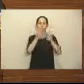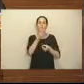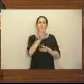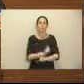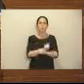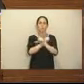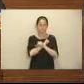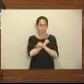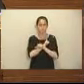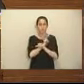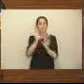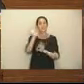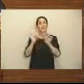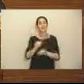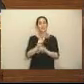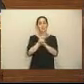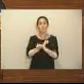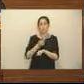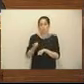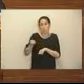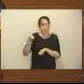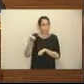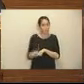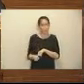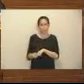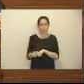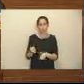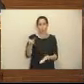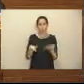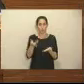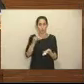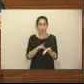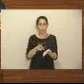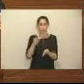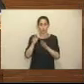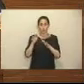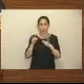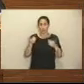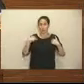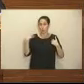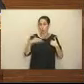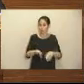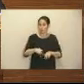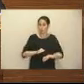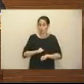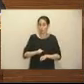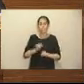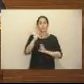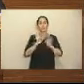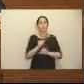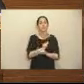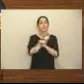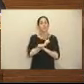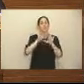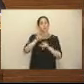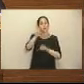bien, las tasas de desempleo son similares a las que había al inicio de esta legislatura, la tasa de desempleo, pero la bajada del